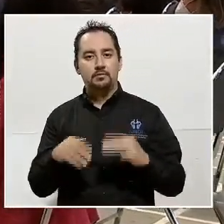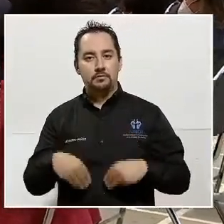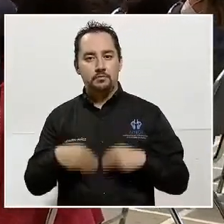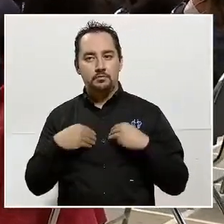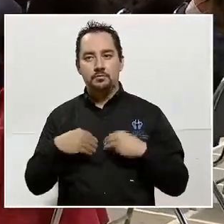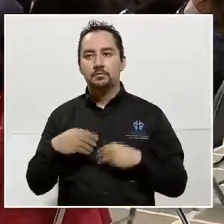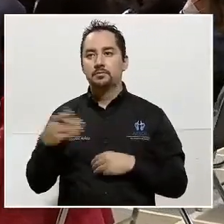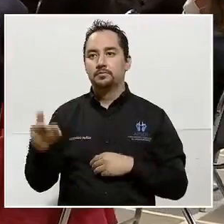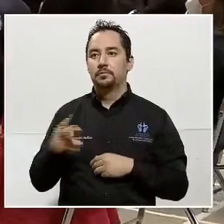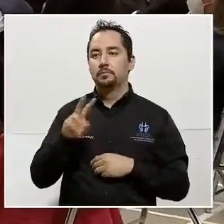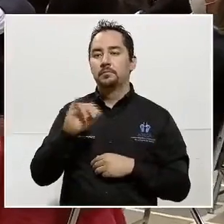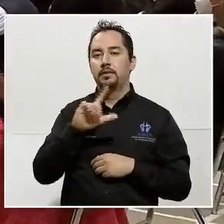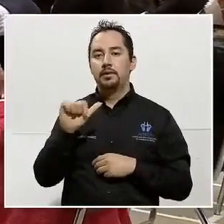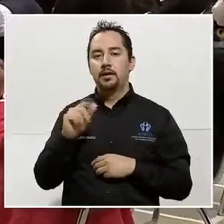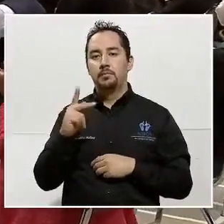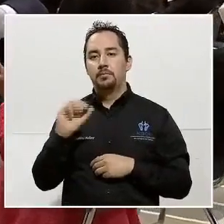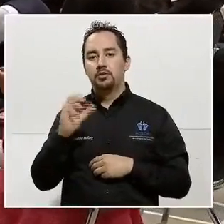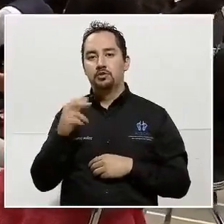Radilla Pacheco.